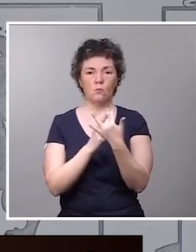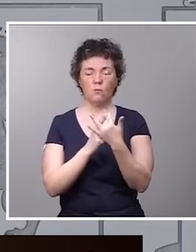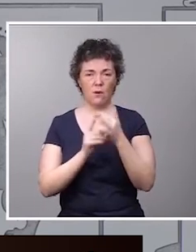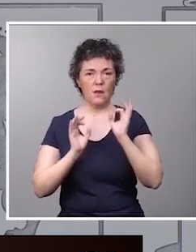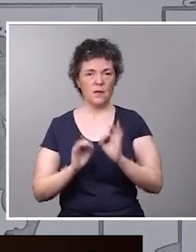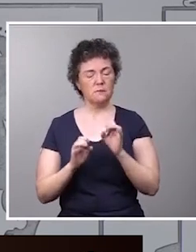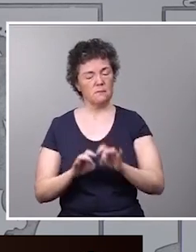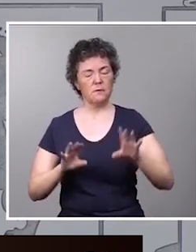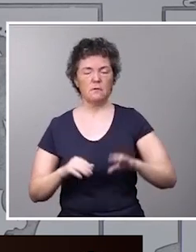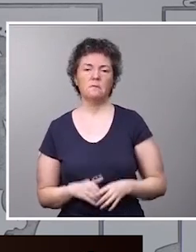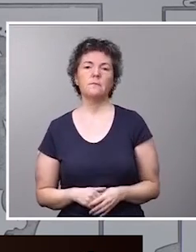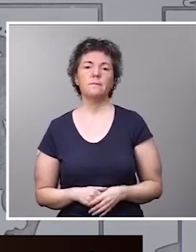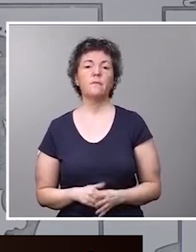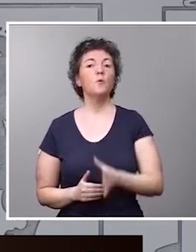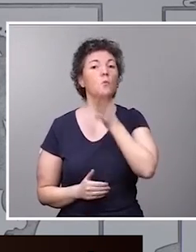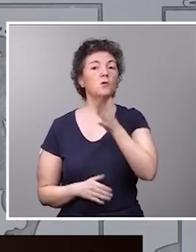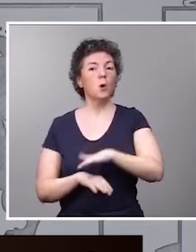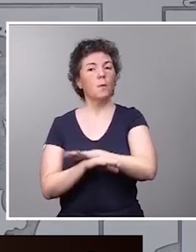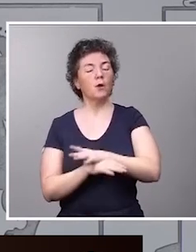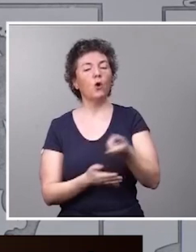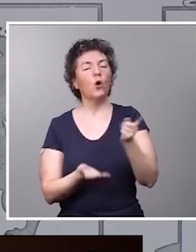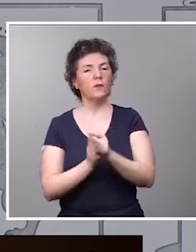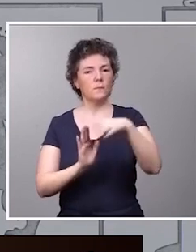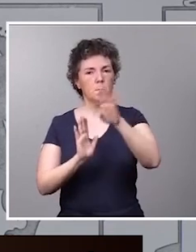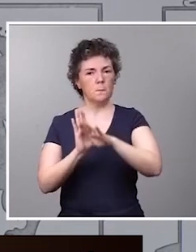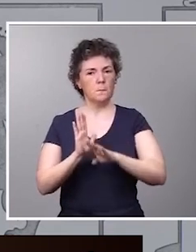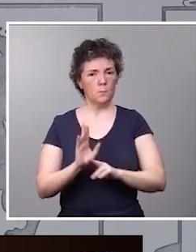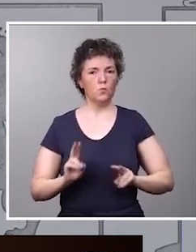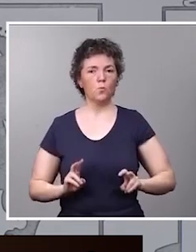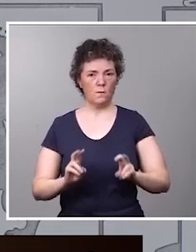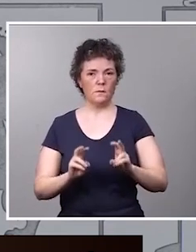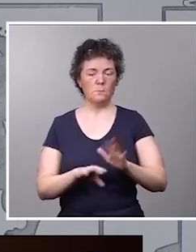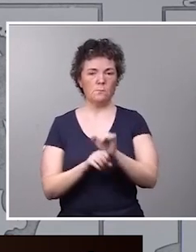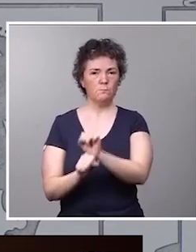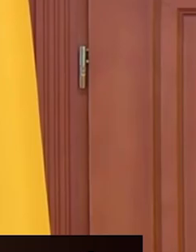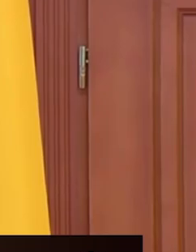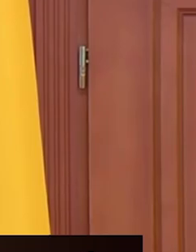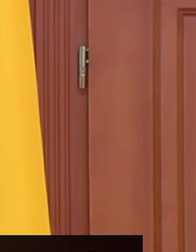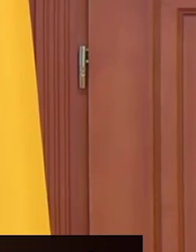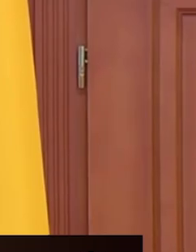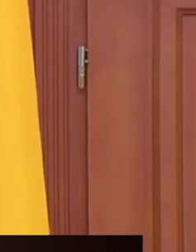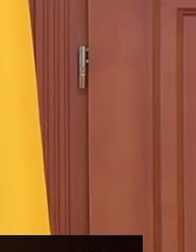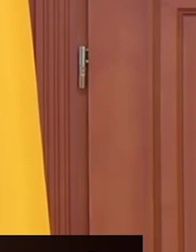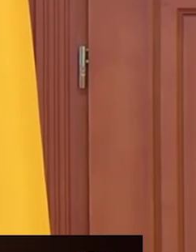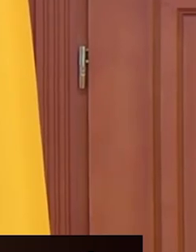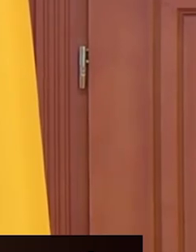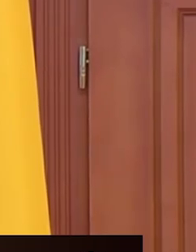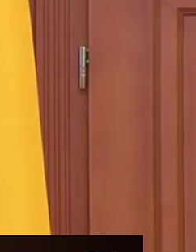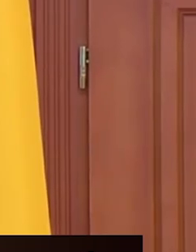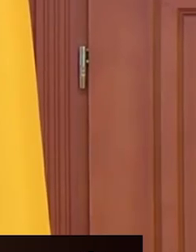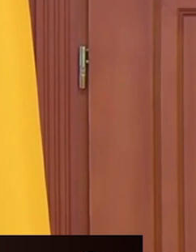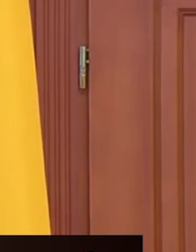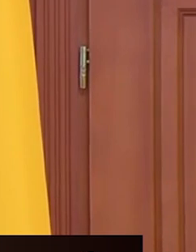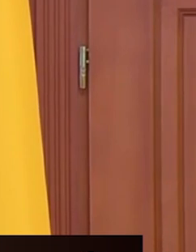ingresos fiscales por causa de la inflación, es decir, que nos está haciendo pagar más dinero, nos está saqueando, sino que además está ganando